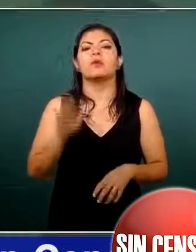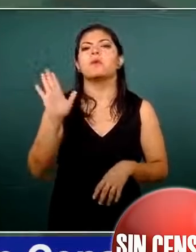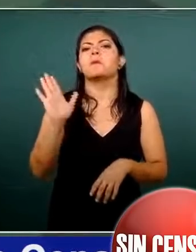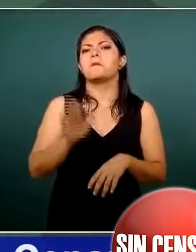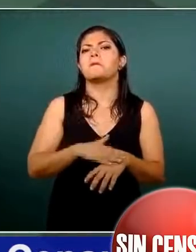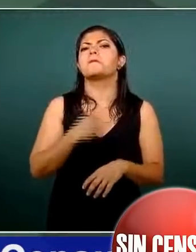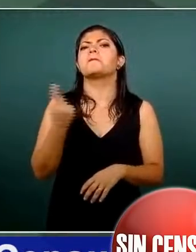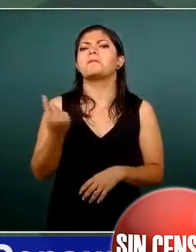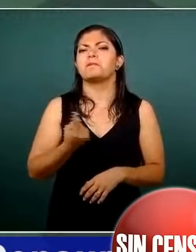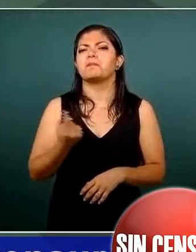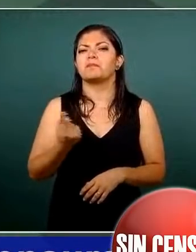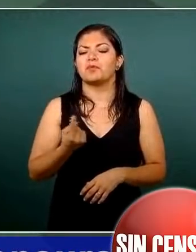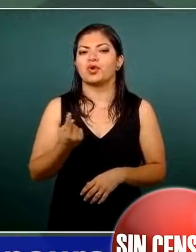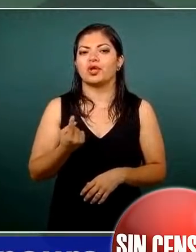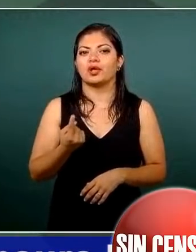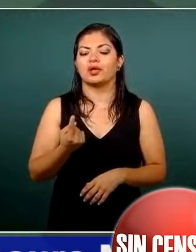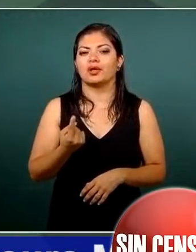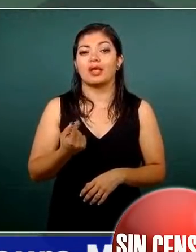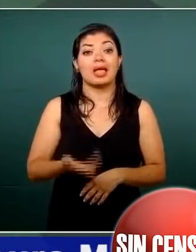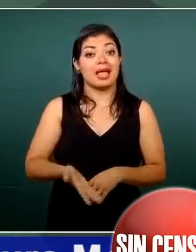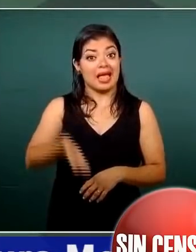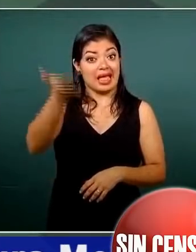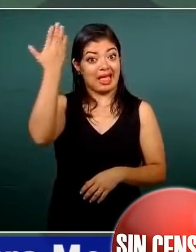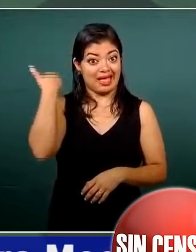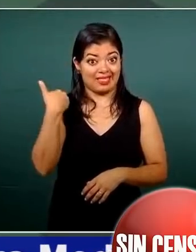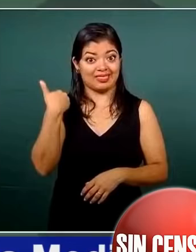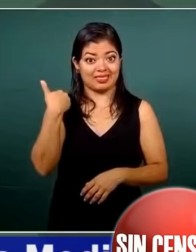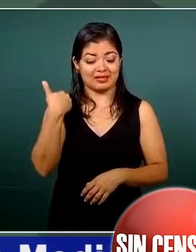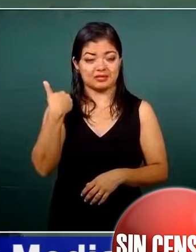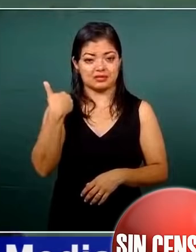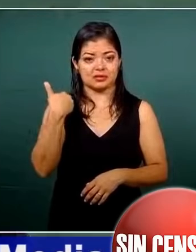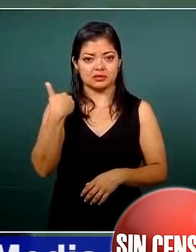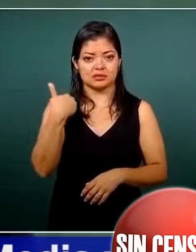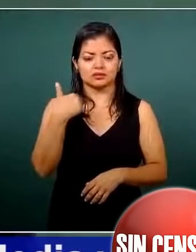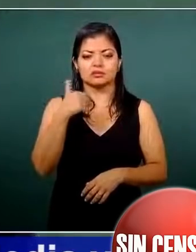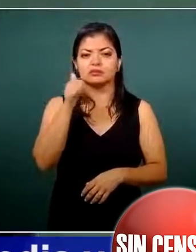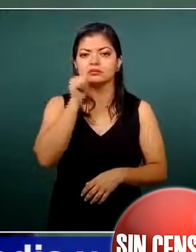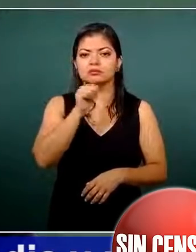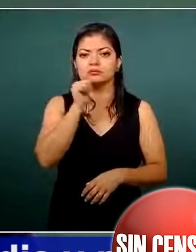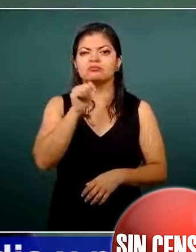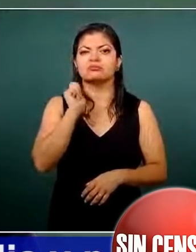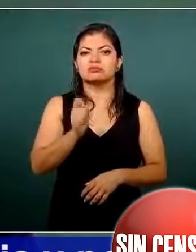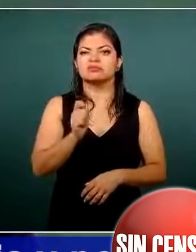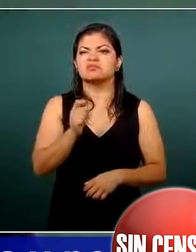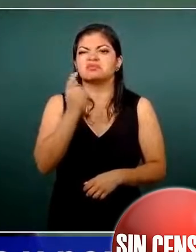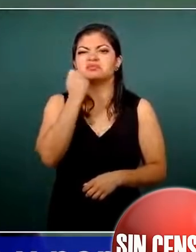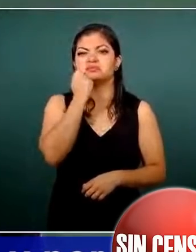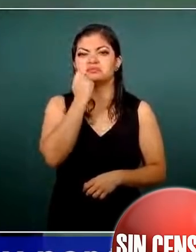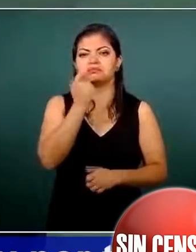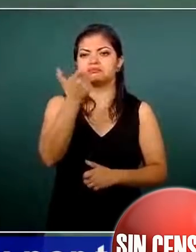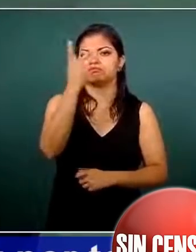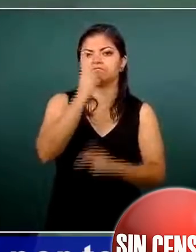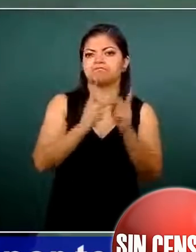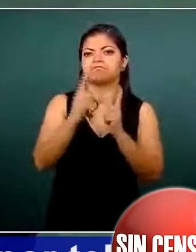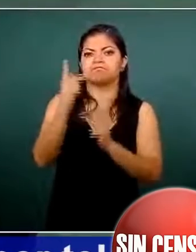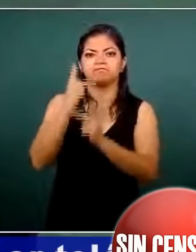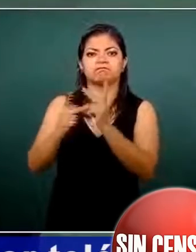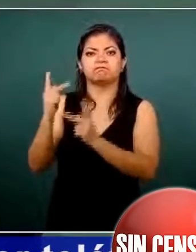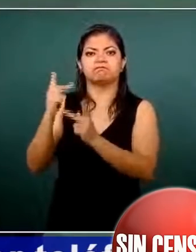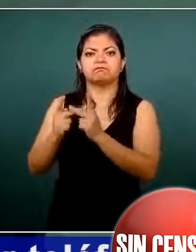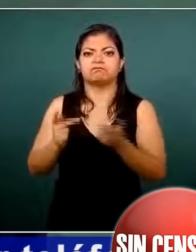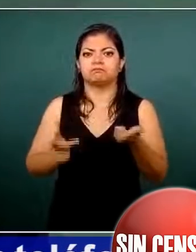porque antes se optaba por el endeudamiento, por el aumento de